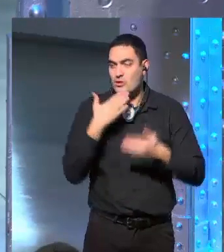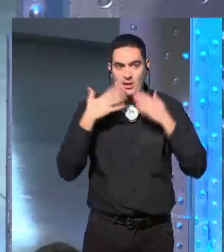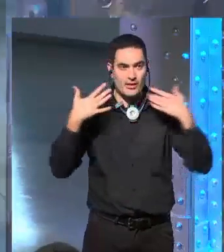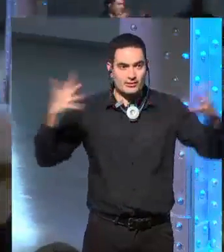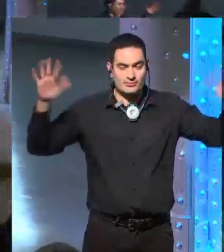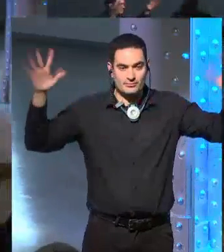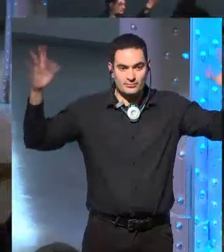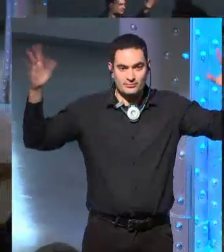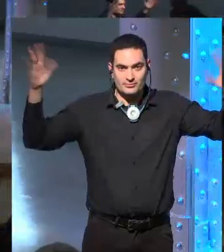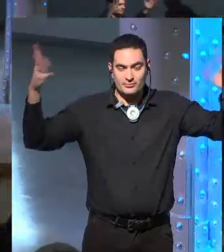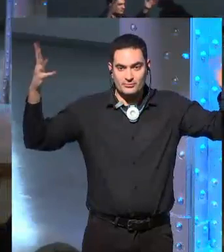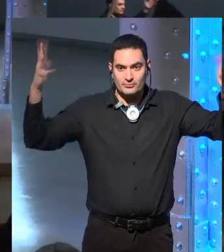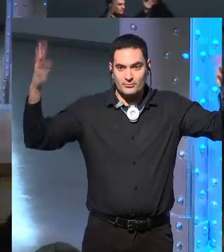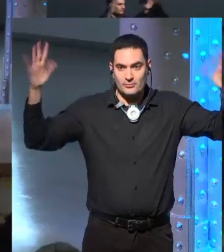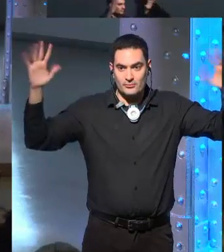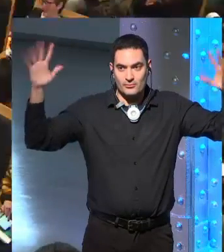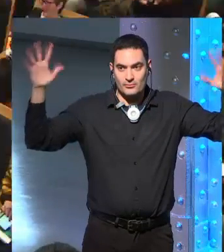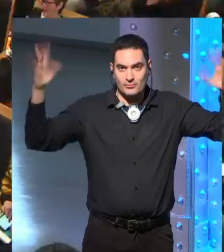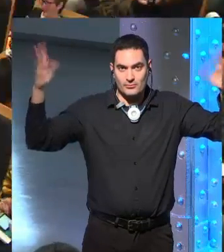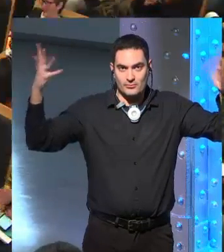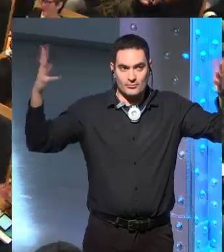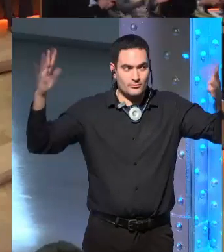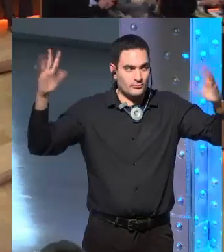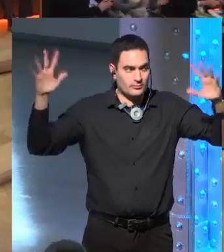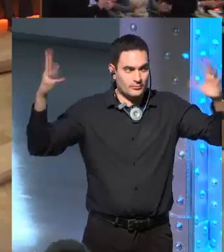Muchas gracias. Gracias a todos.